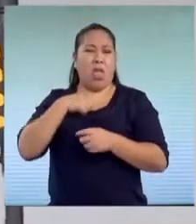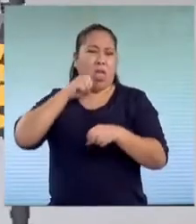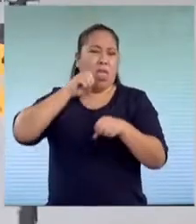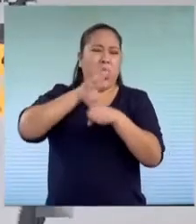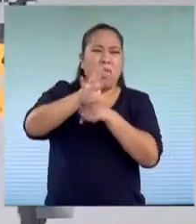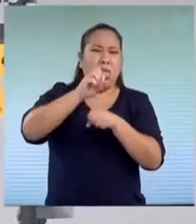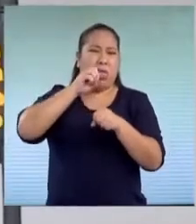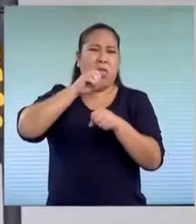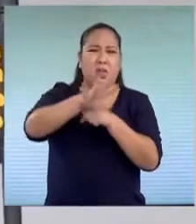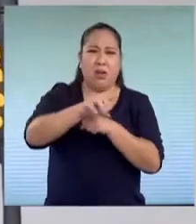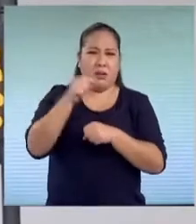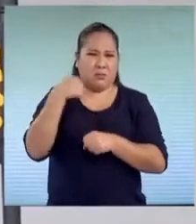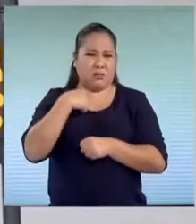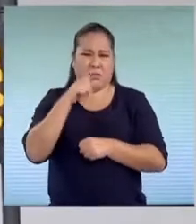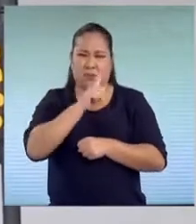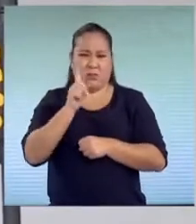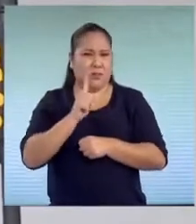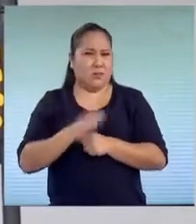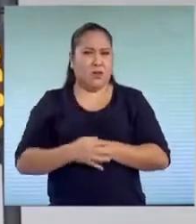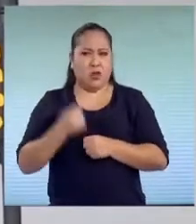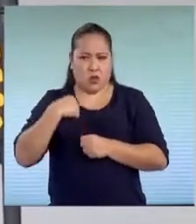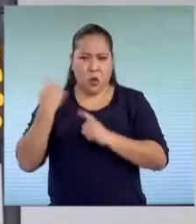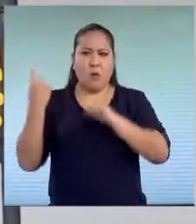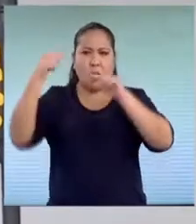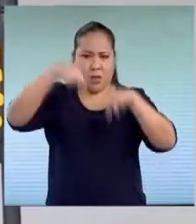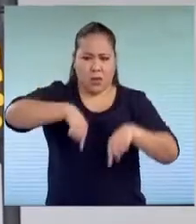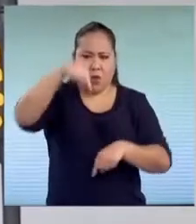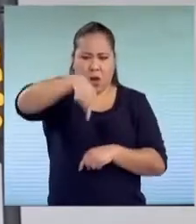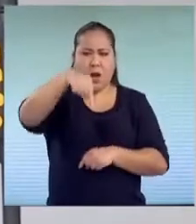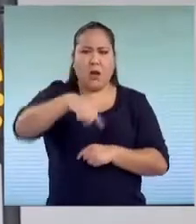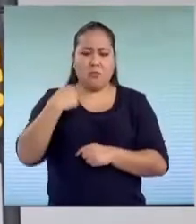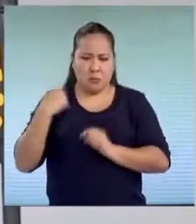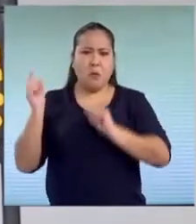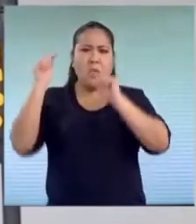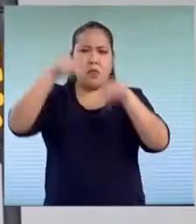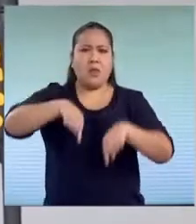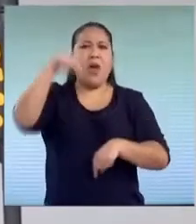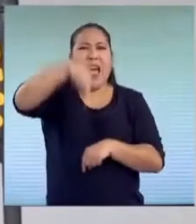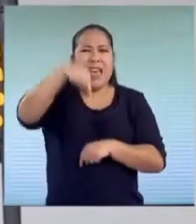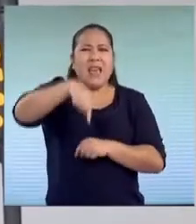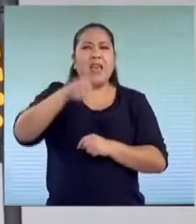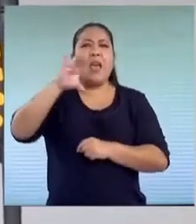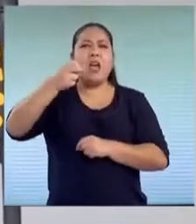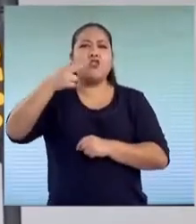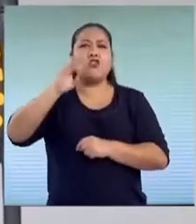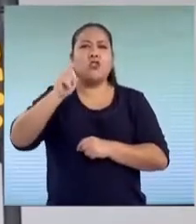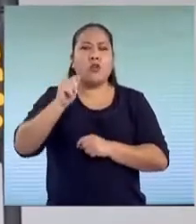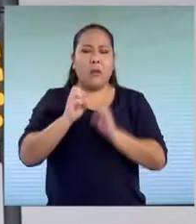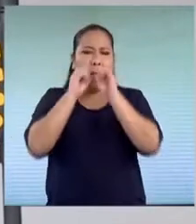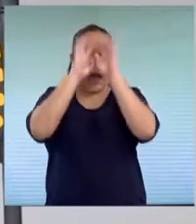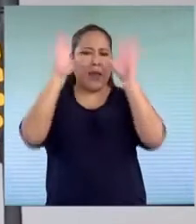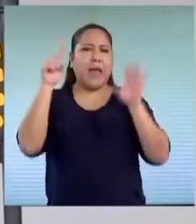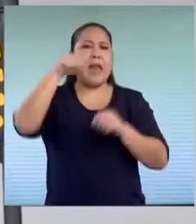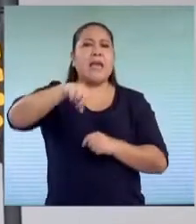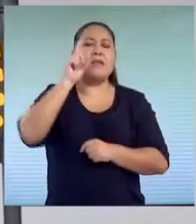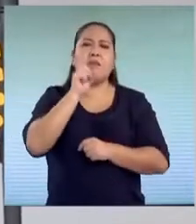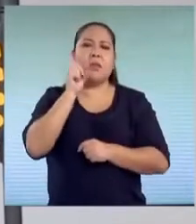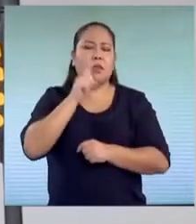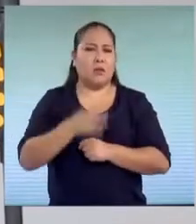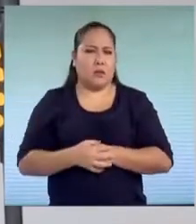insultado y he querido venir directamente aquí, hasta Chota, para aclarar esta